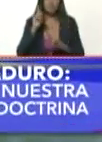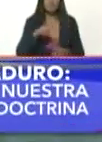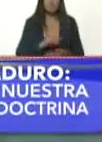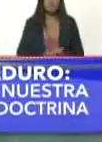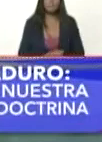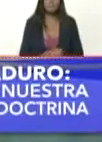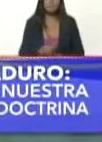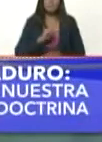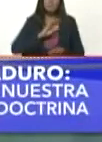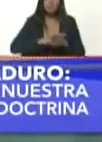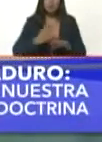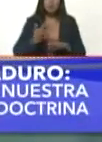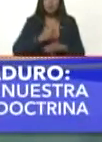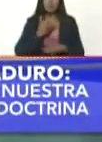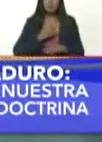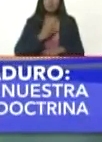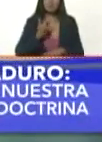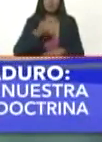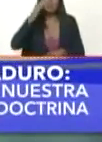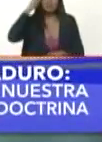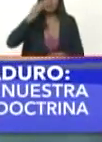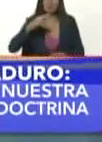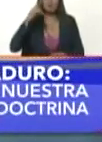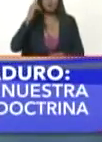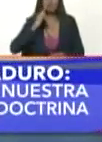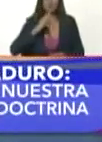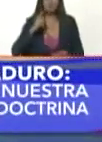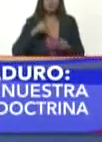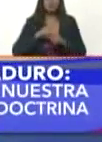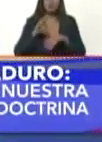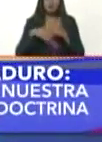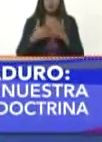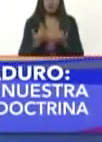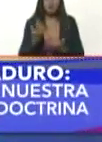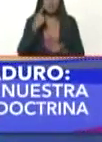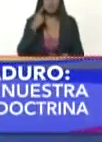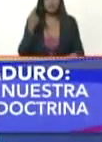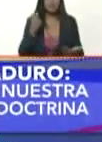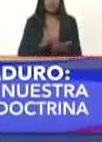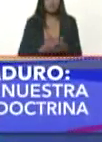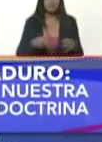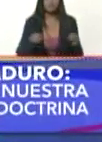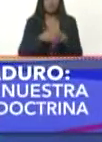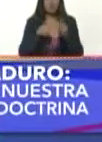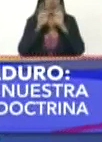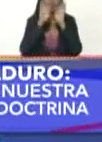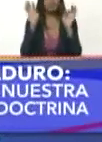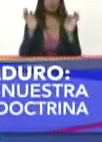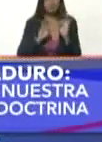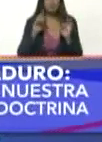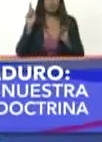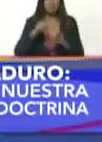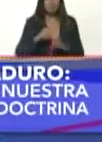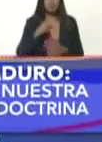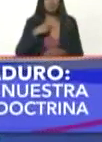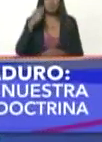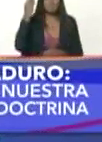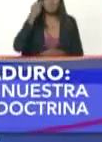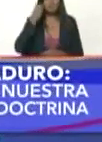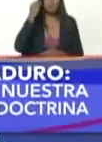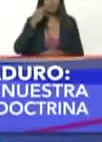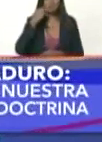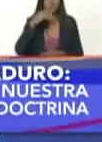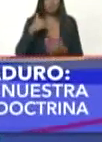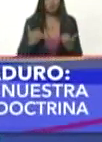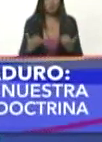porque la Universidad Militar Bolivariana ahora es que tiene que aportarle. Y por eso creo